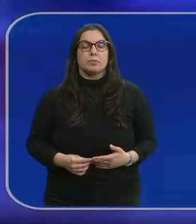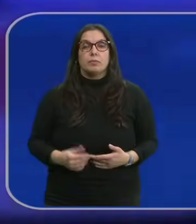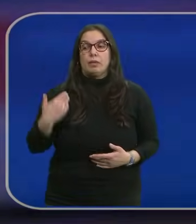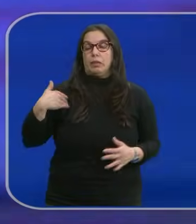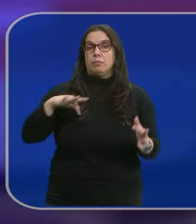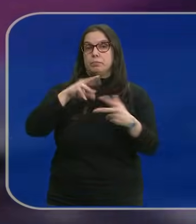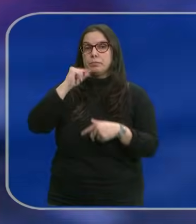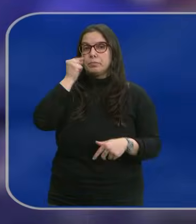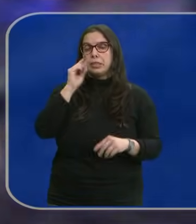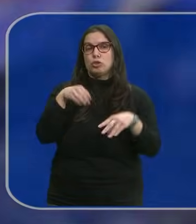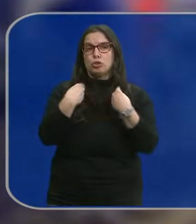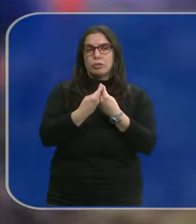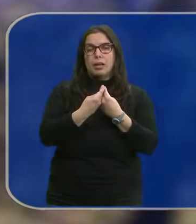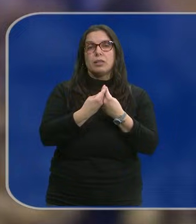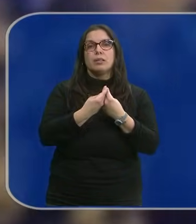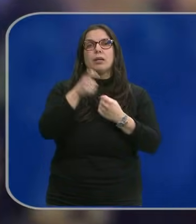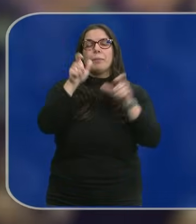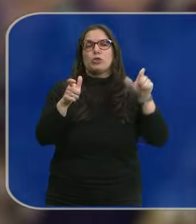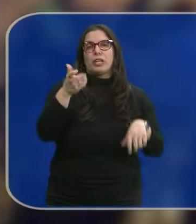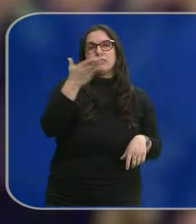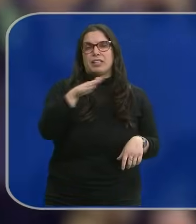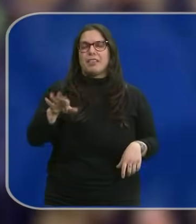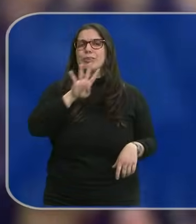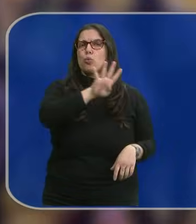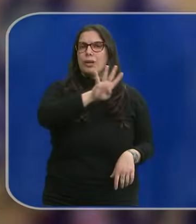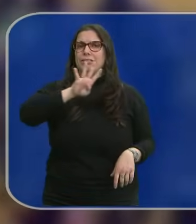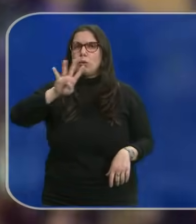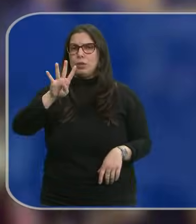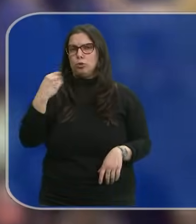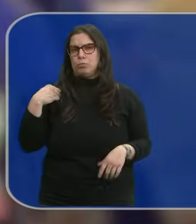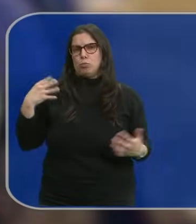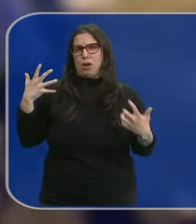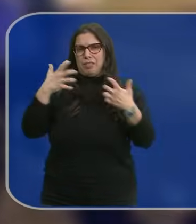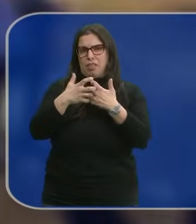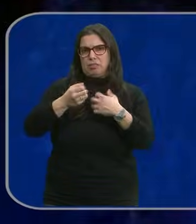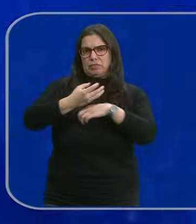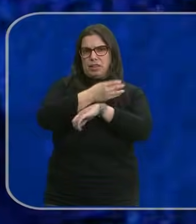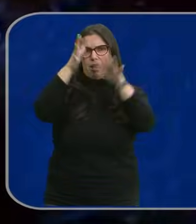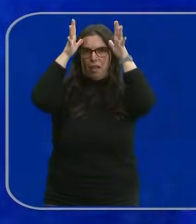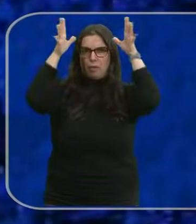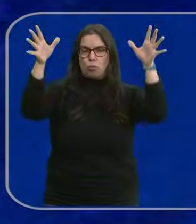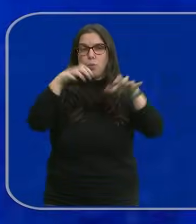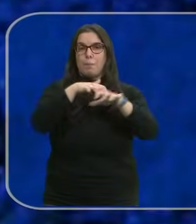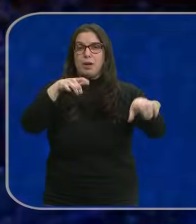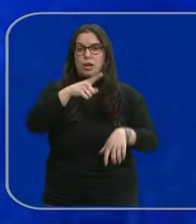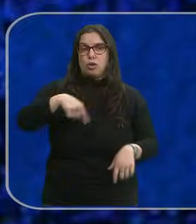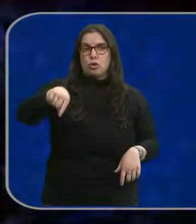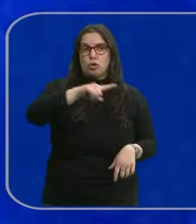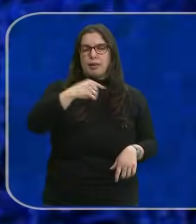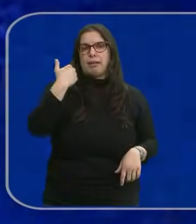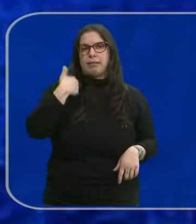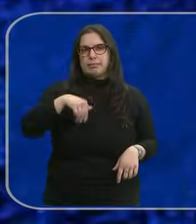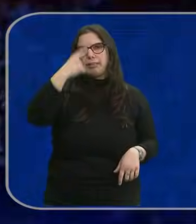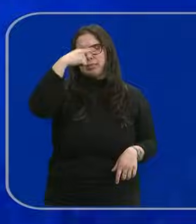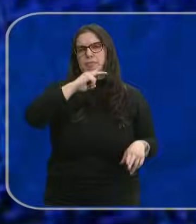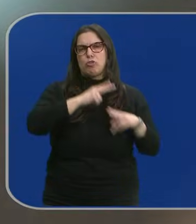Noticia de última hora, ya son 44 las víctimas mortales en el accidente ferroviario de Adamuz. La mayoría de los cuerpos han